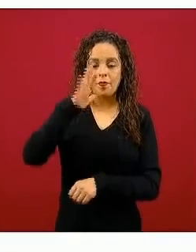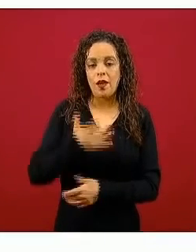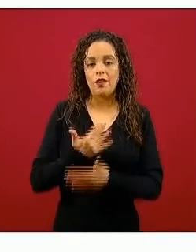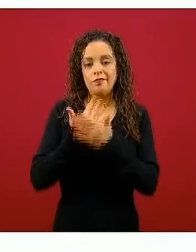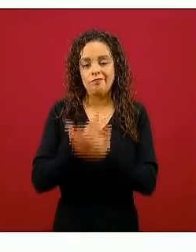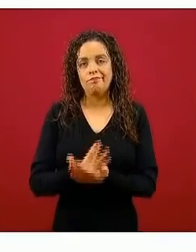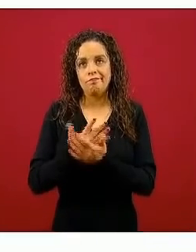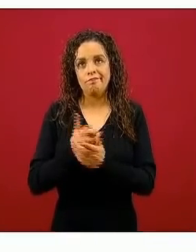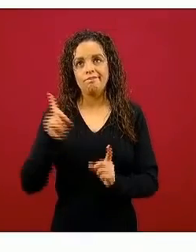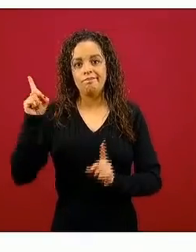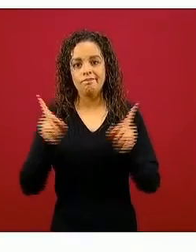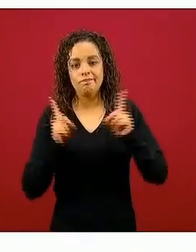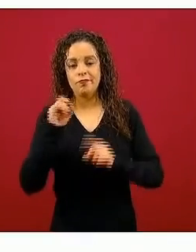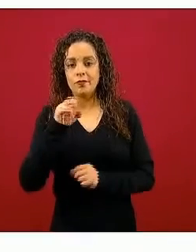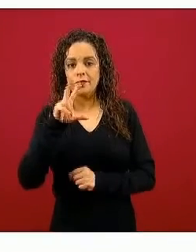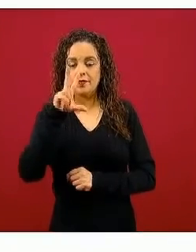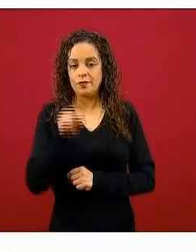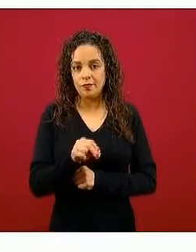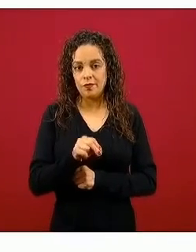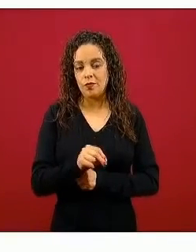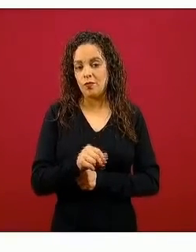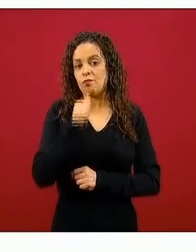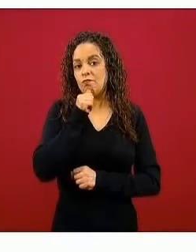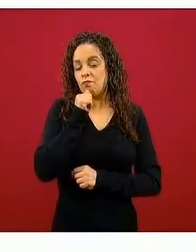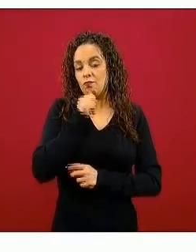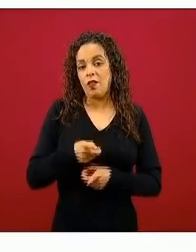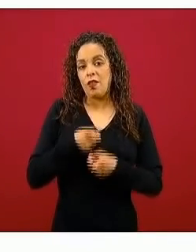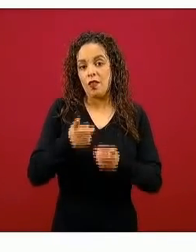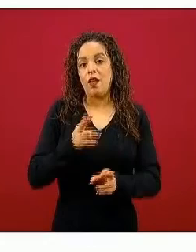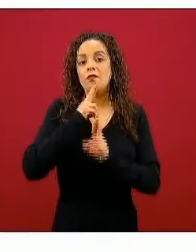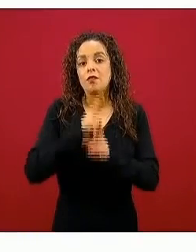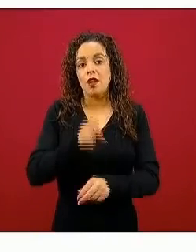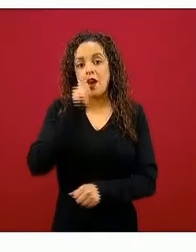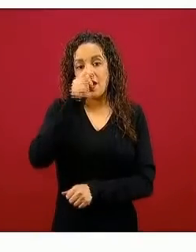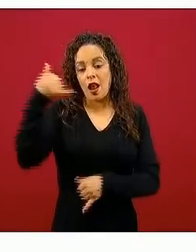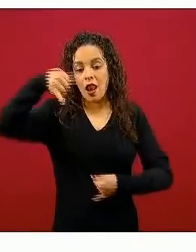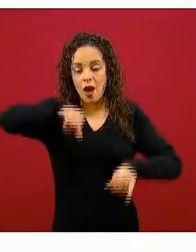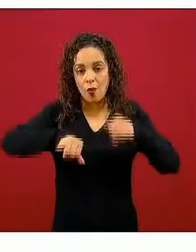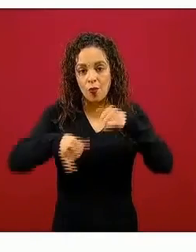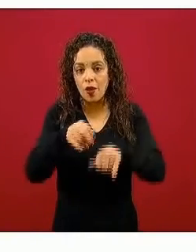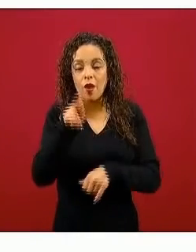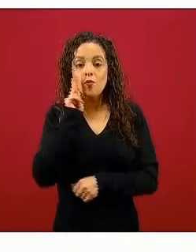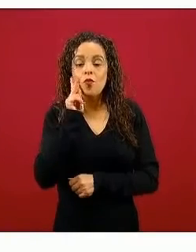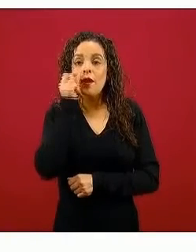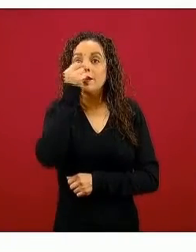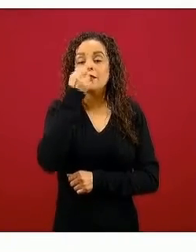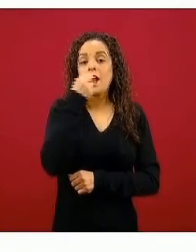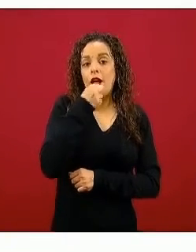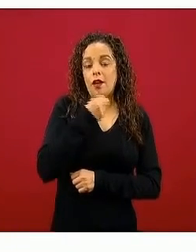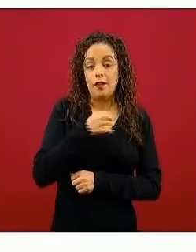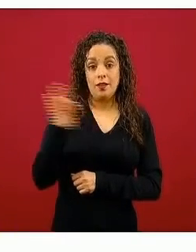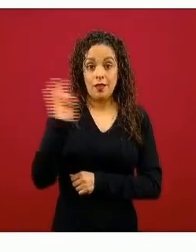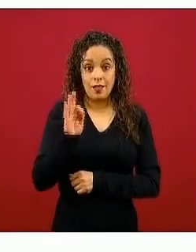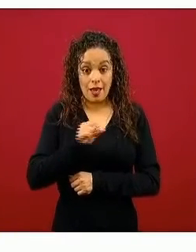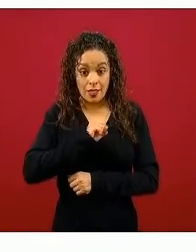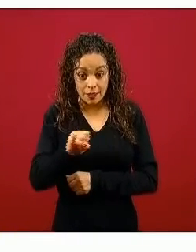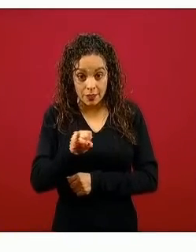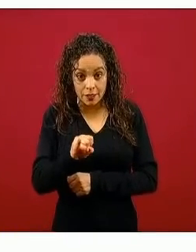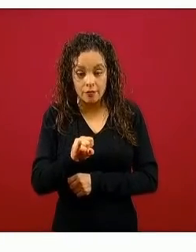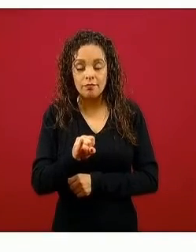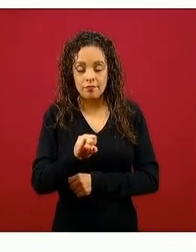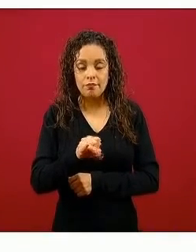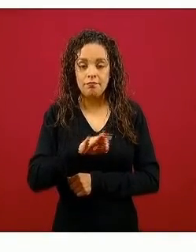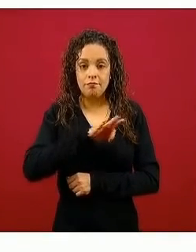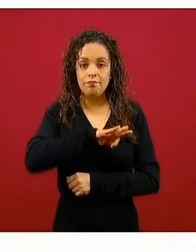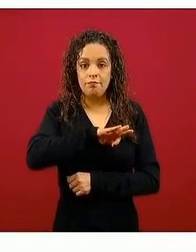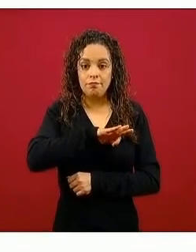casos sospechosos, que todavía no tenemos un resultado de laboratorio, y que de darse el mismo, ustedes pueden ver claramente que